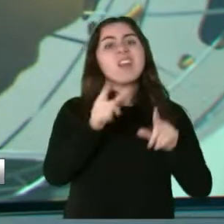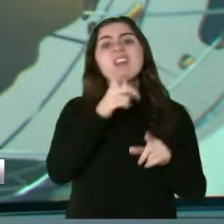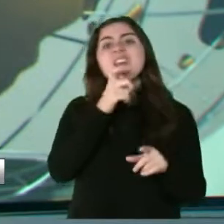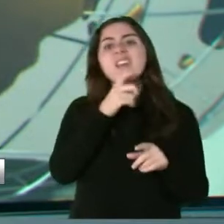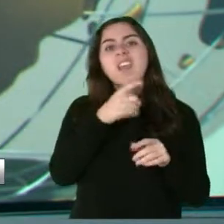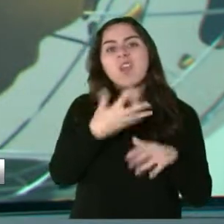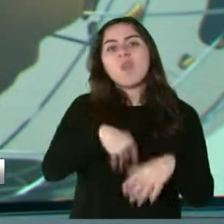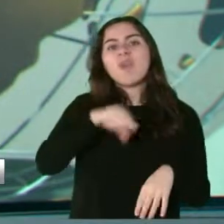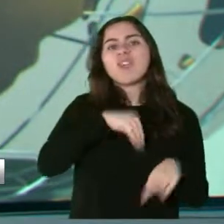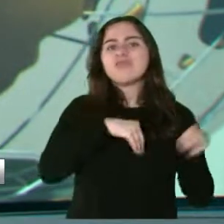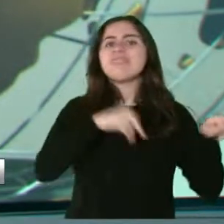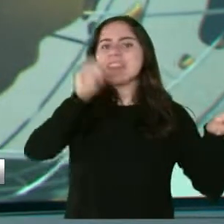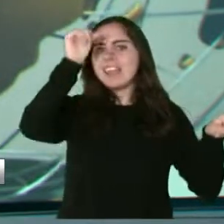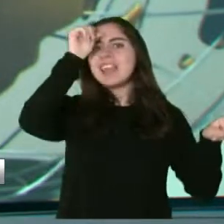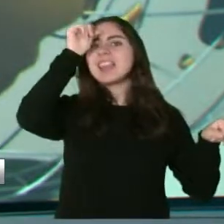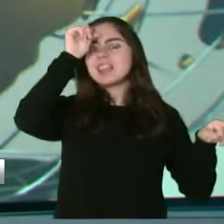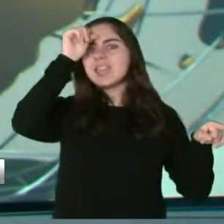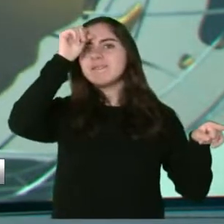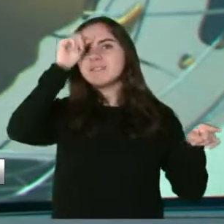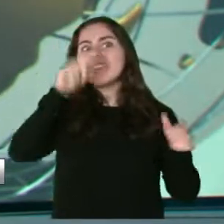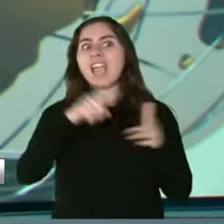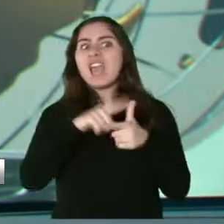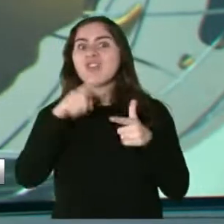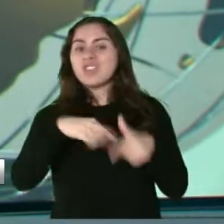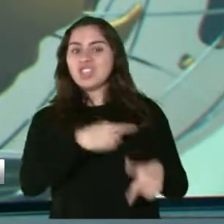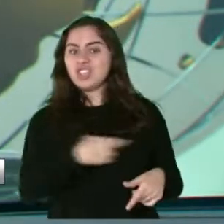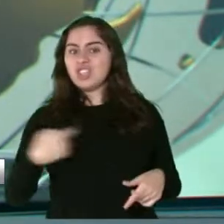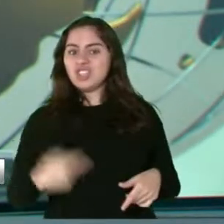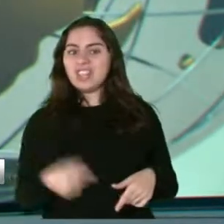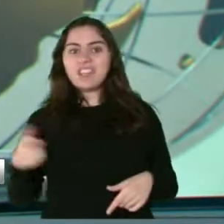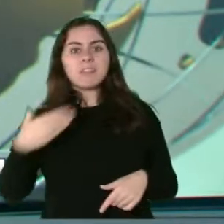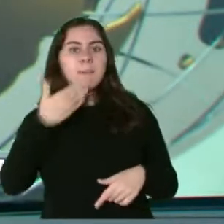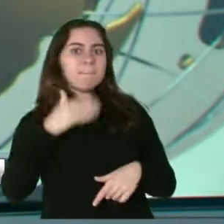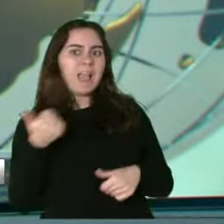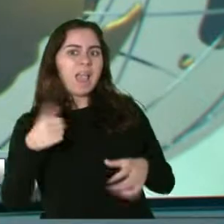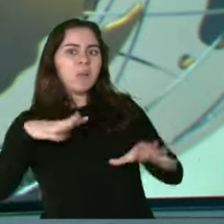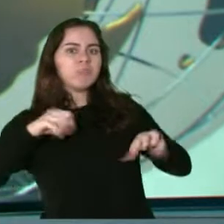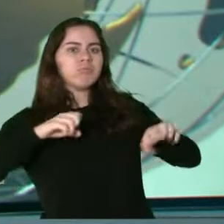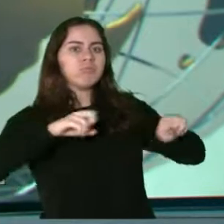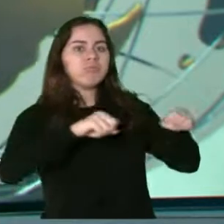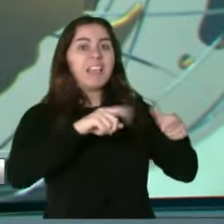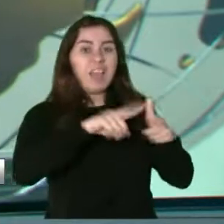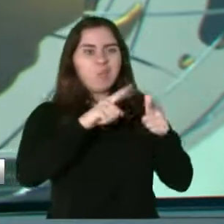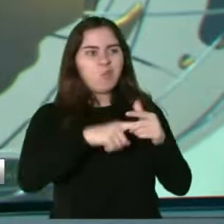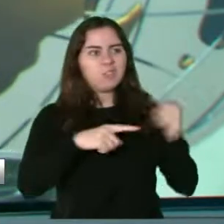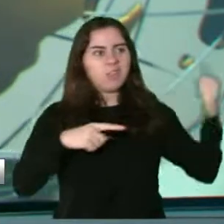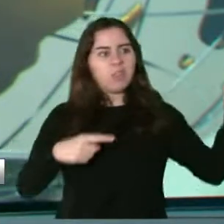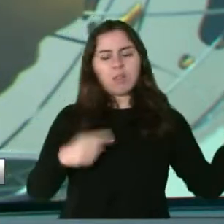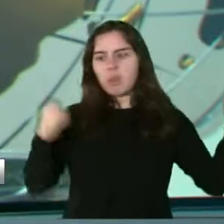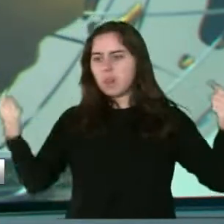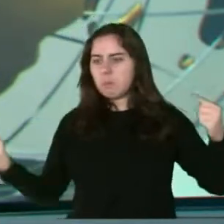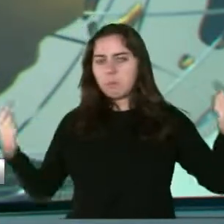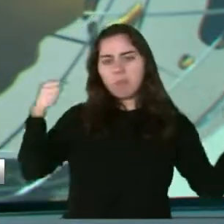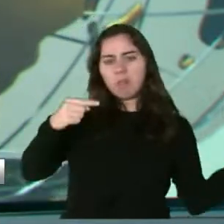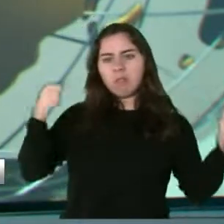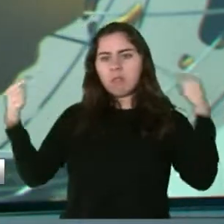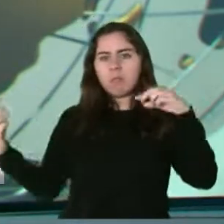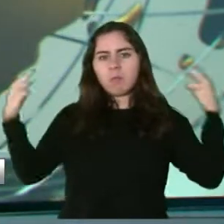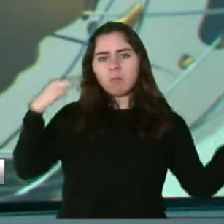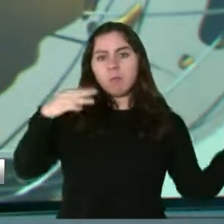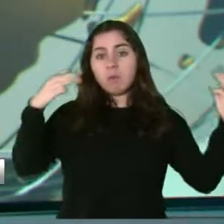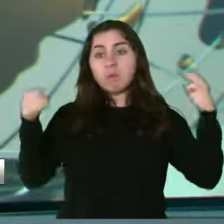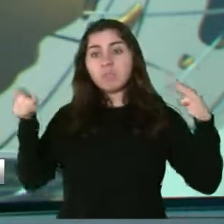fatalidades que esto conllevó. Exactamente. Entonces tenemos una especie de pelea de ganga alrededor de la cual ha habido muerte de parte de los dos lados,